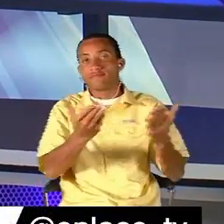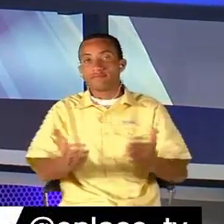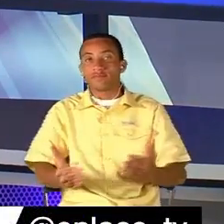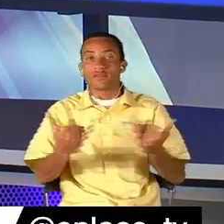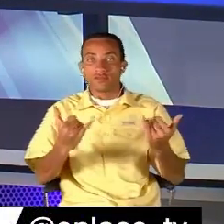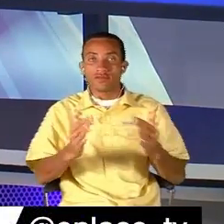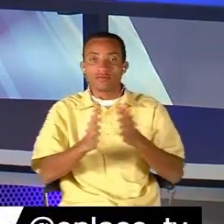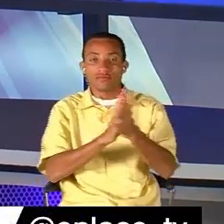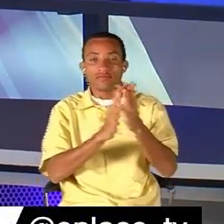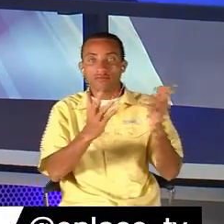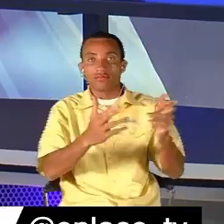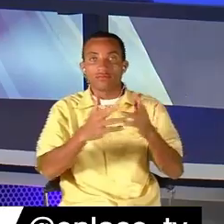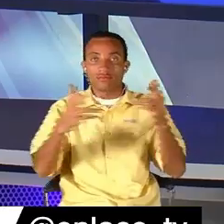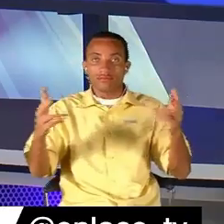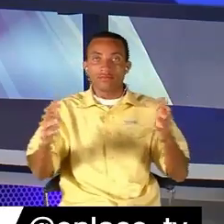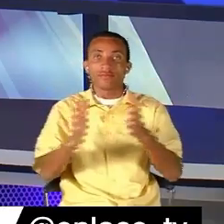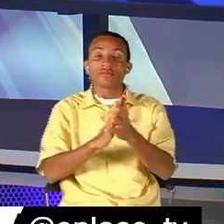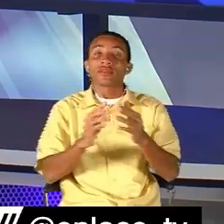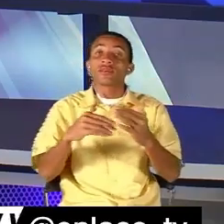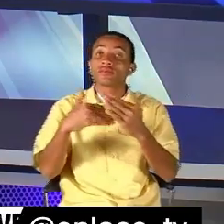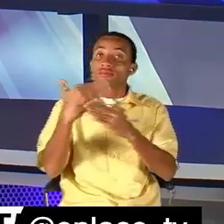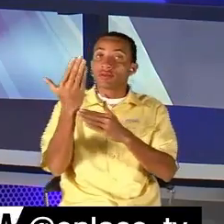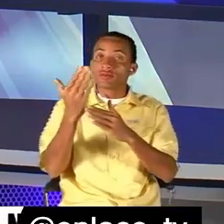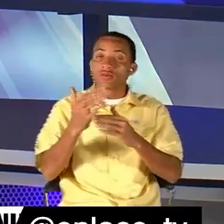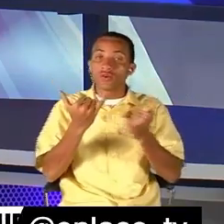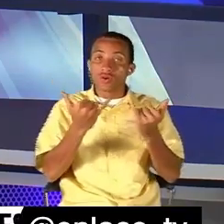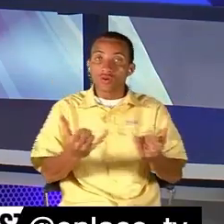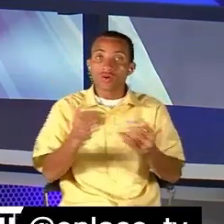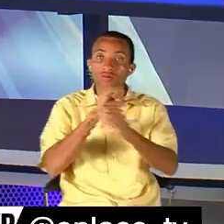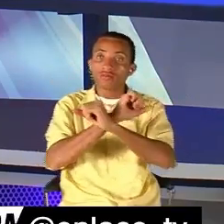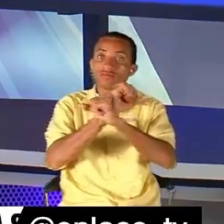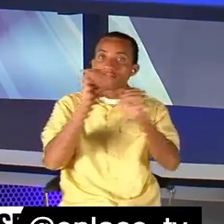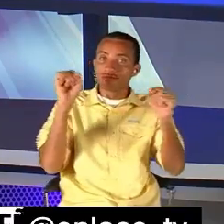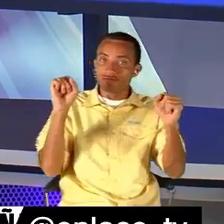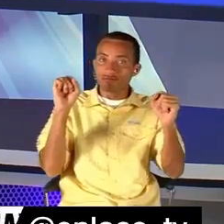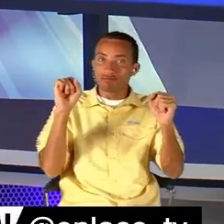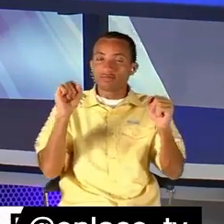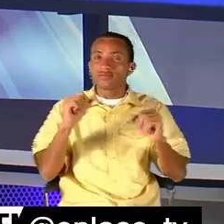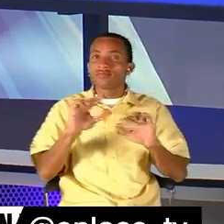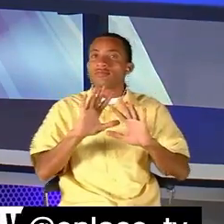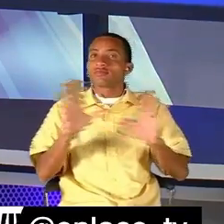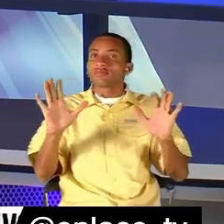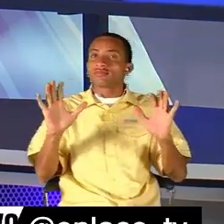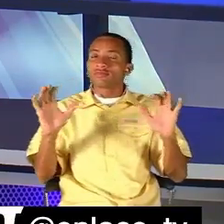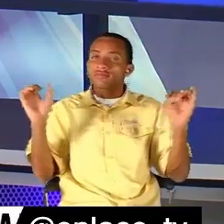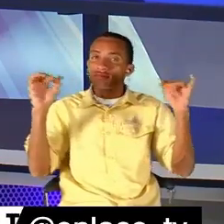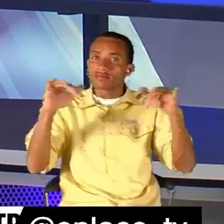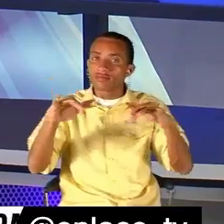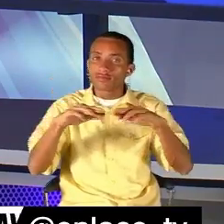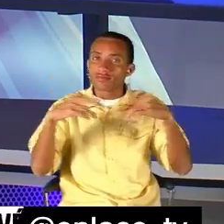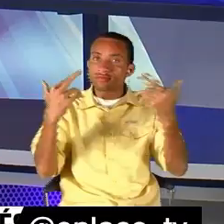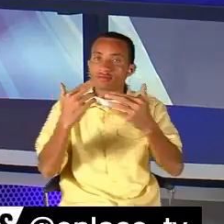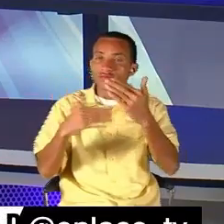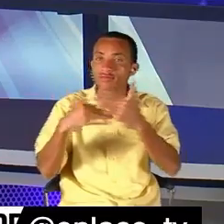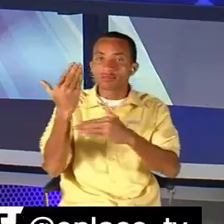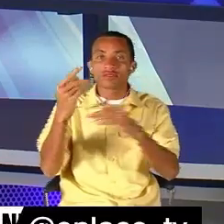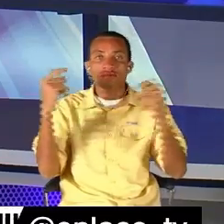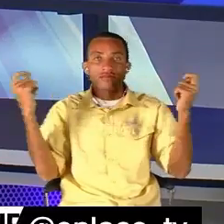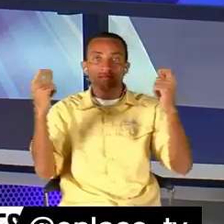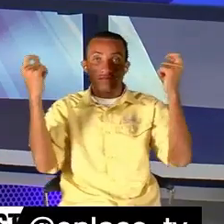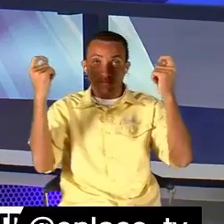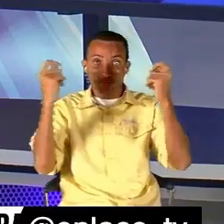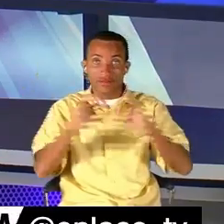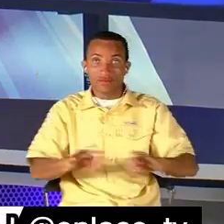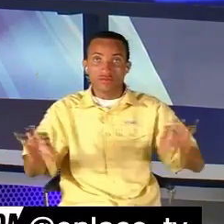nuestros titulares. Iniciamos comentándoles que en la mañana de hoy se realizó el acto inaugural de una campaña importante